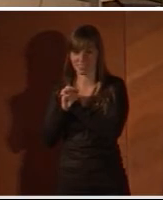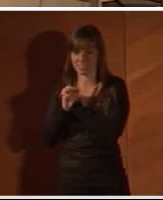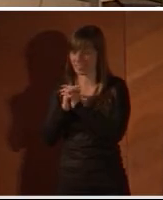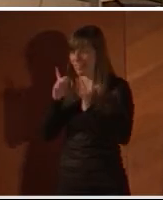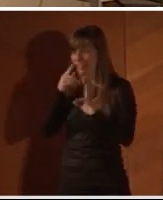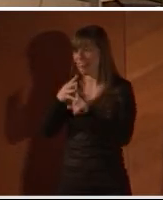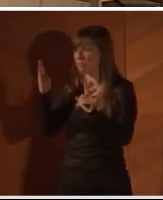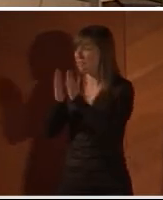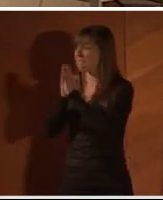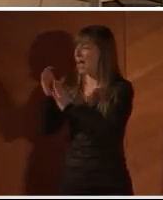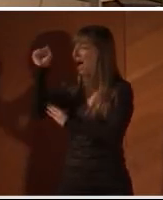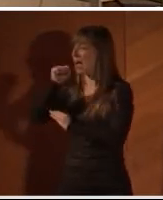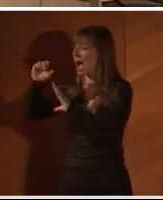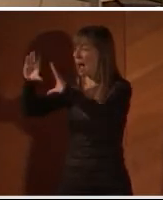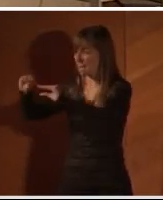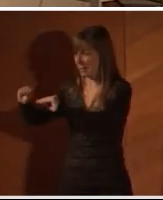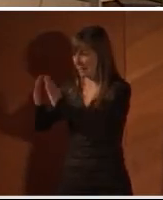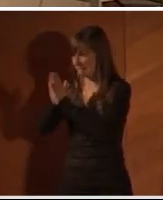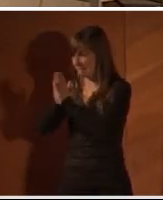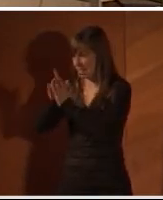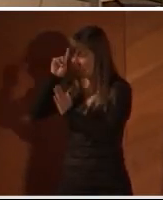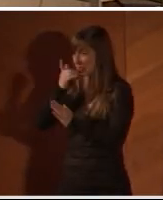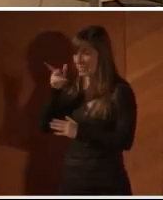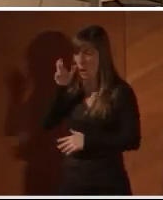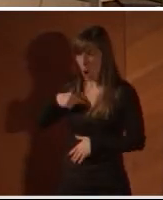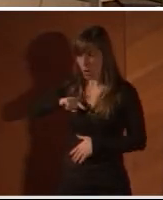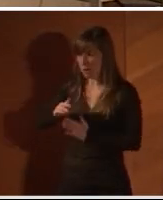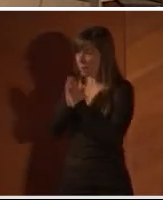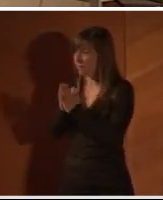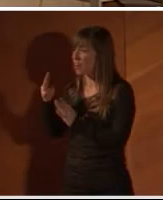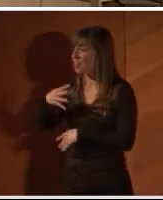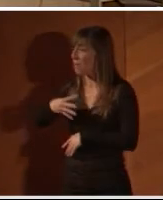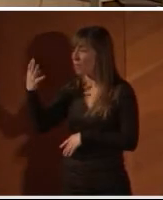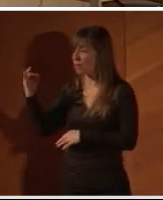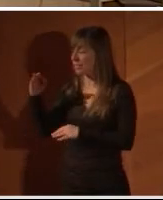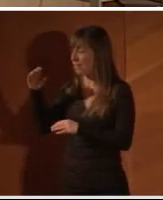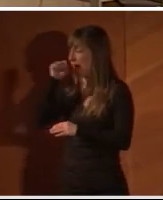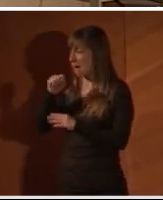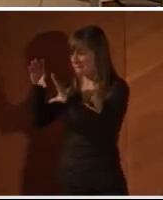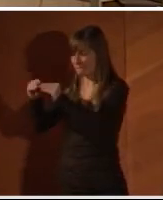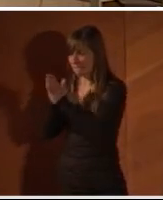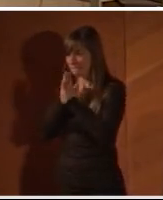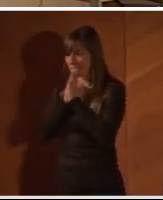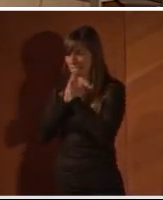Cienpozuelos no tiene los cascos puestos, no sé si nos va a escuchar. Debe apagar el micro.